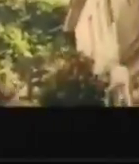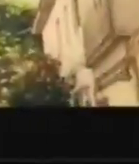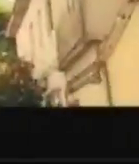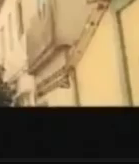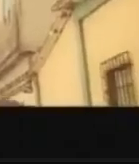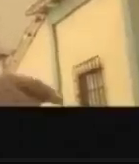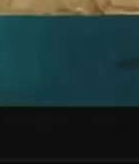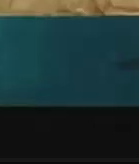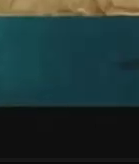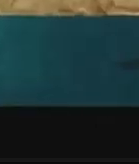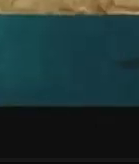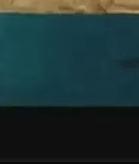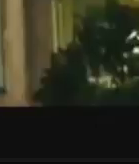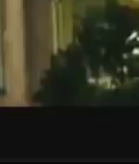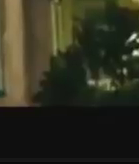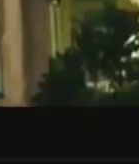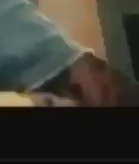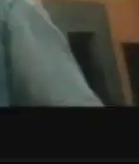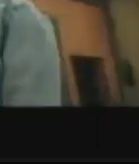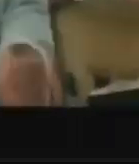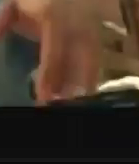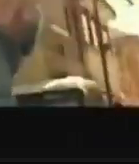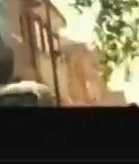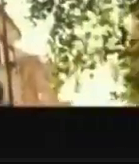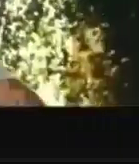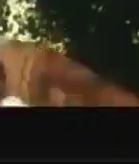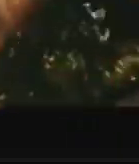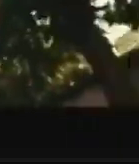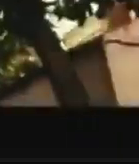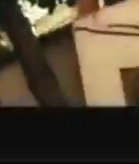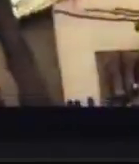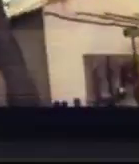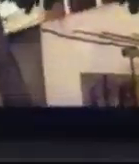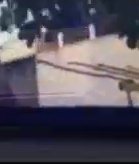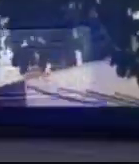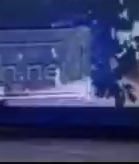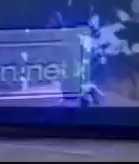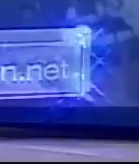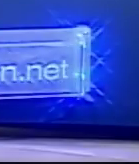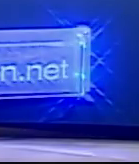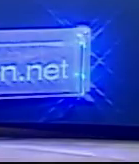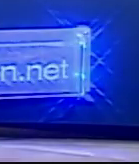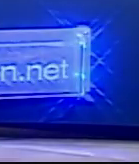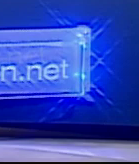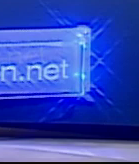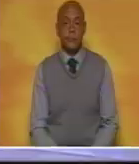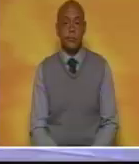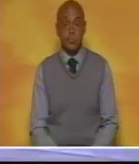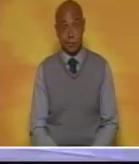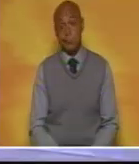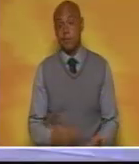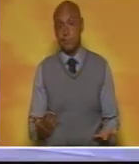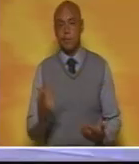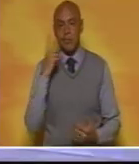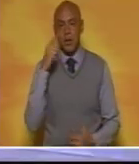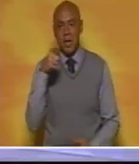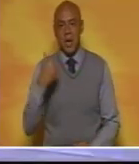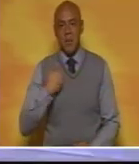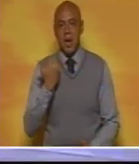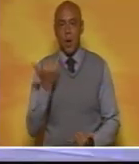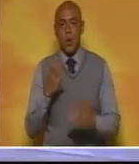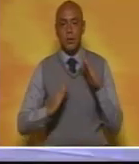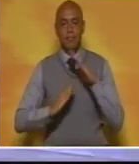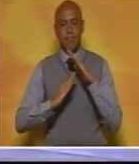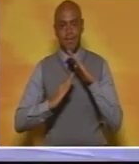bien. Ven que ya nadie ve cuando nos pegamos a la pared. Con la Murga de Nacho hacemos una nueva